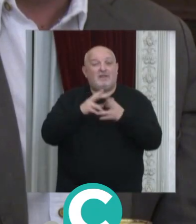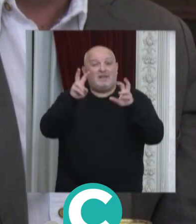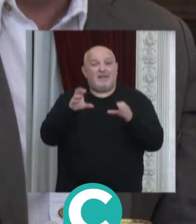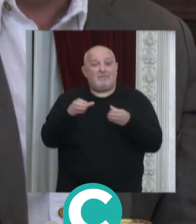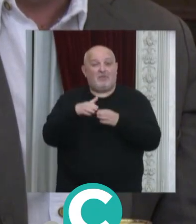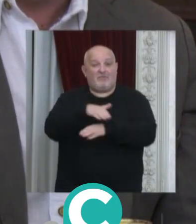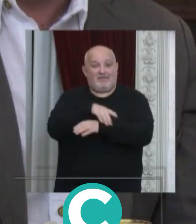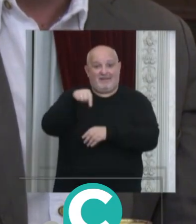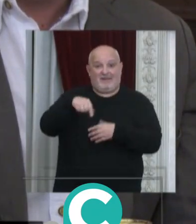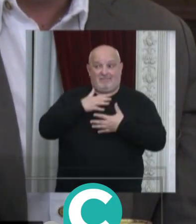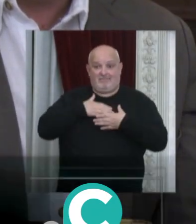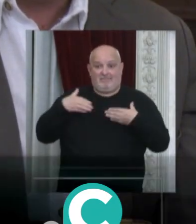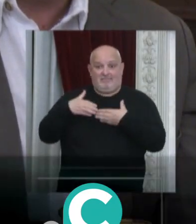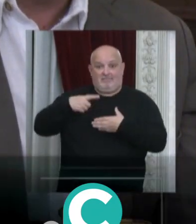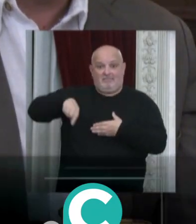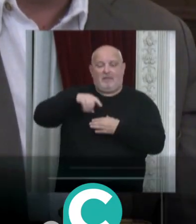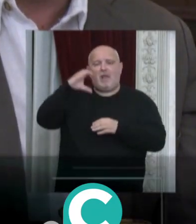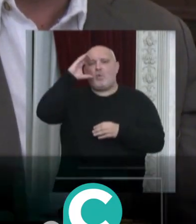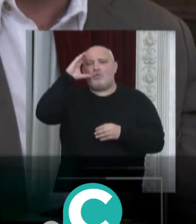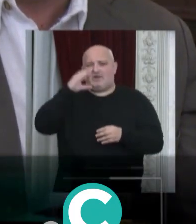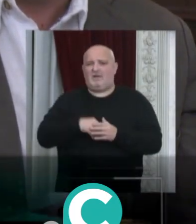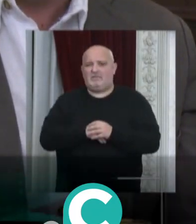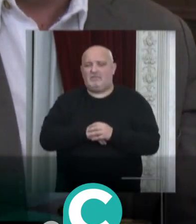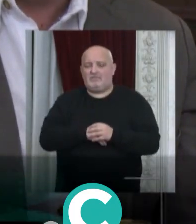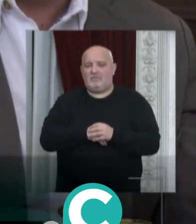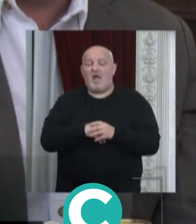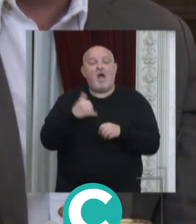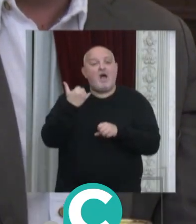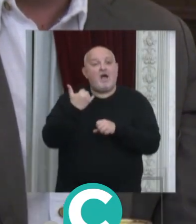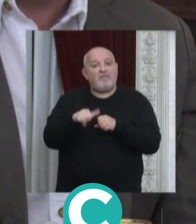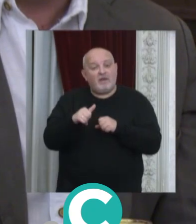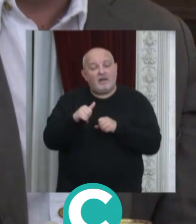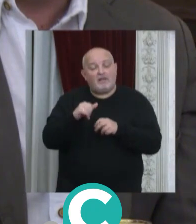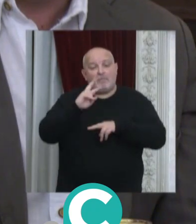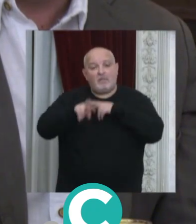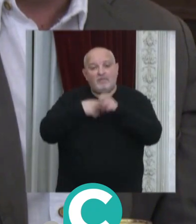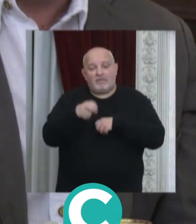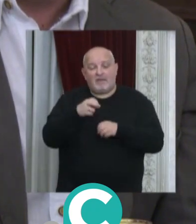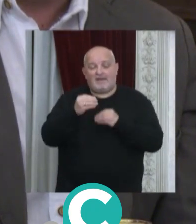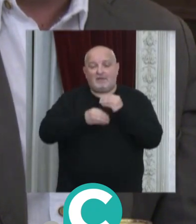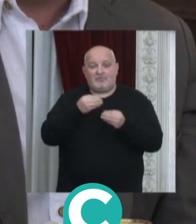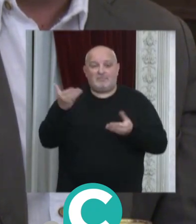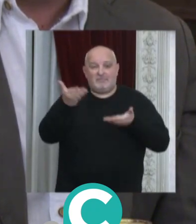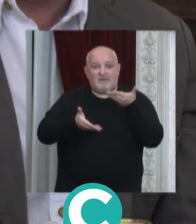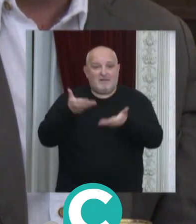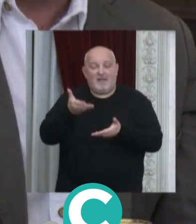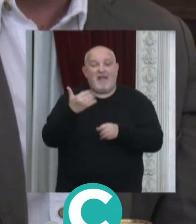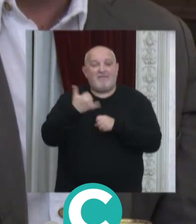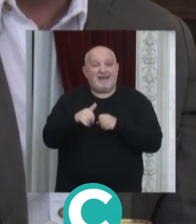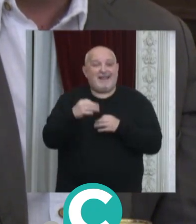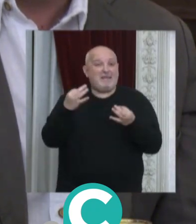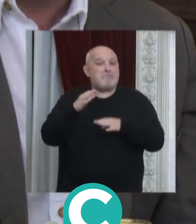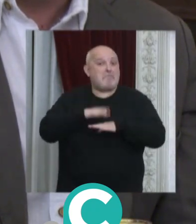de este equipo de gobierno ha sido escuchar y al final las distintas modificaciones que se han traído han